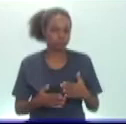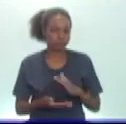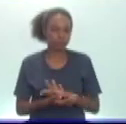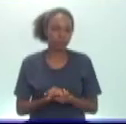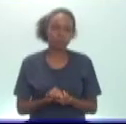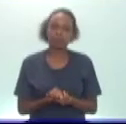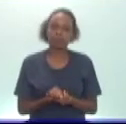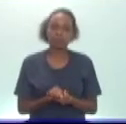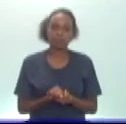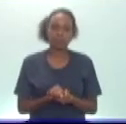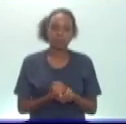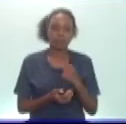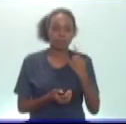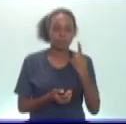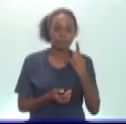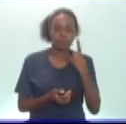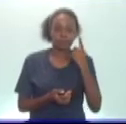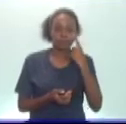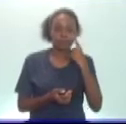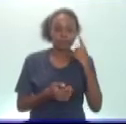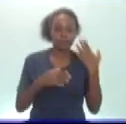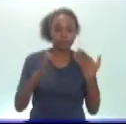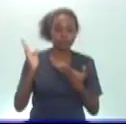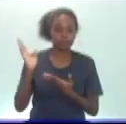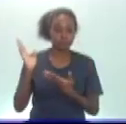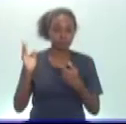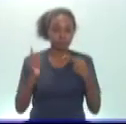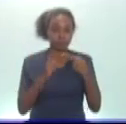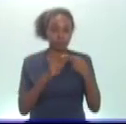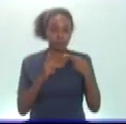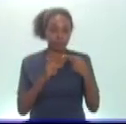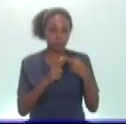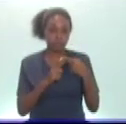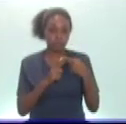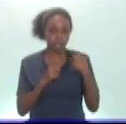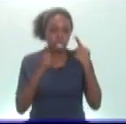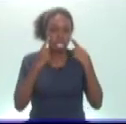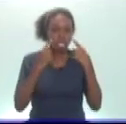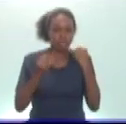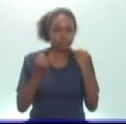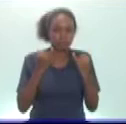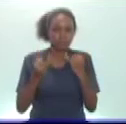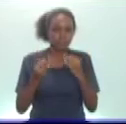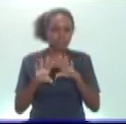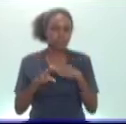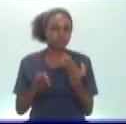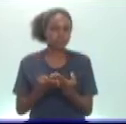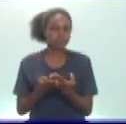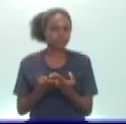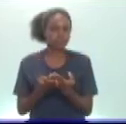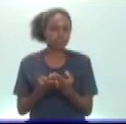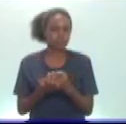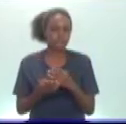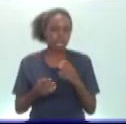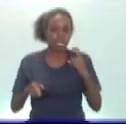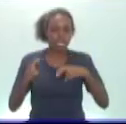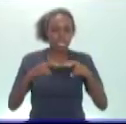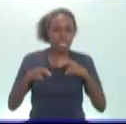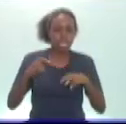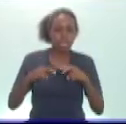primero es descubrir el problema. Este primer paso trata de identificar en la situación qué yo debo